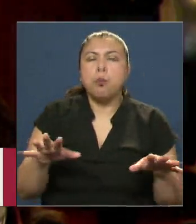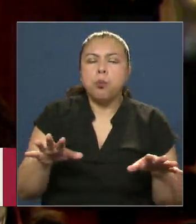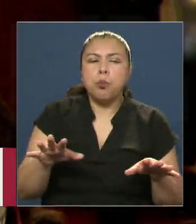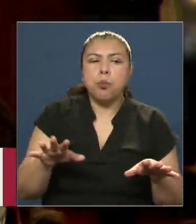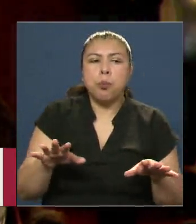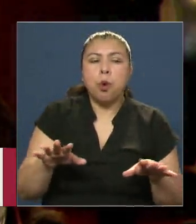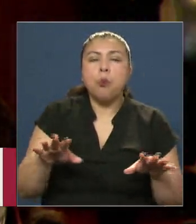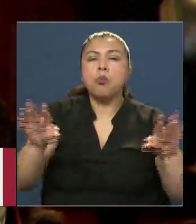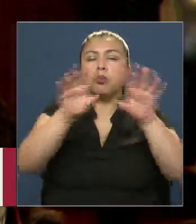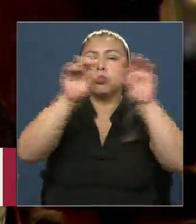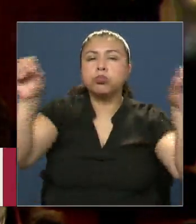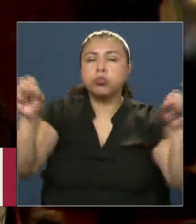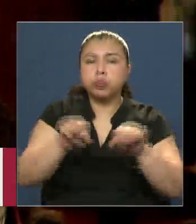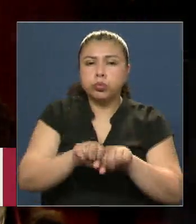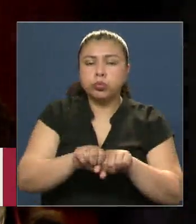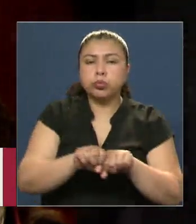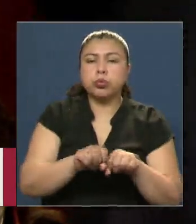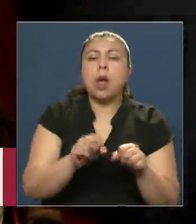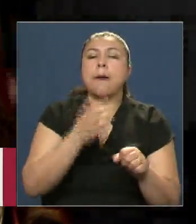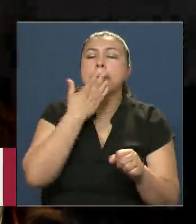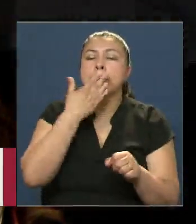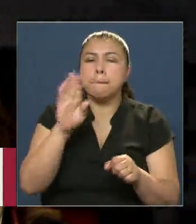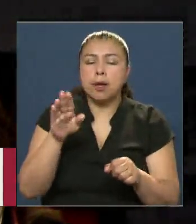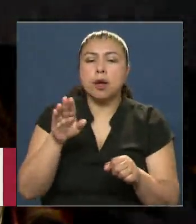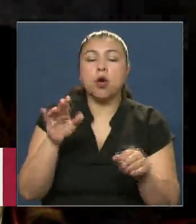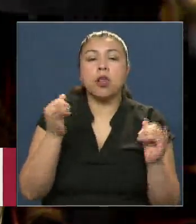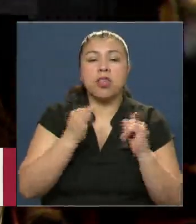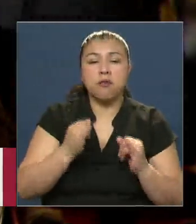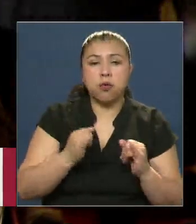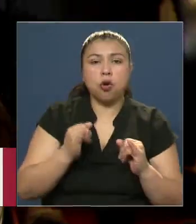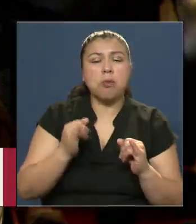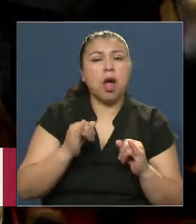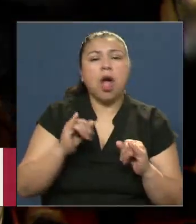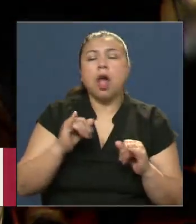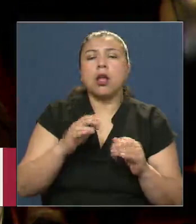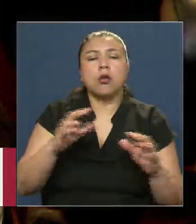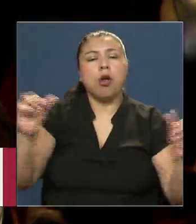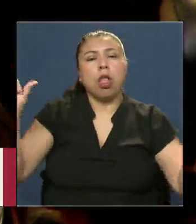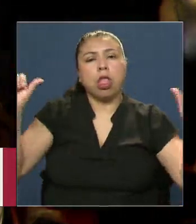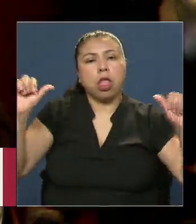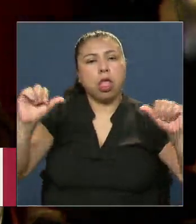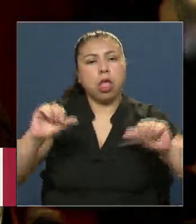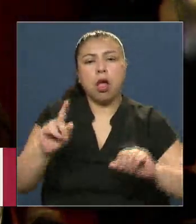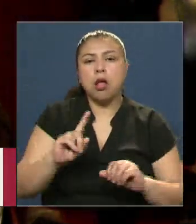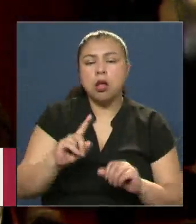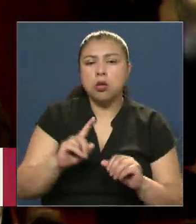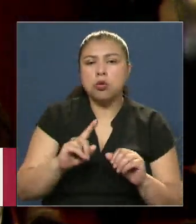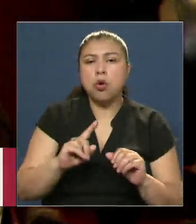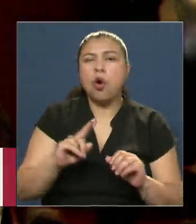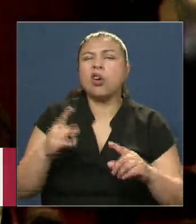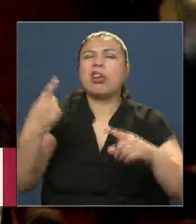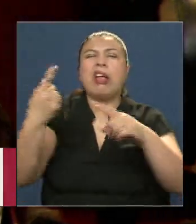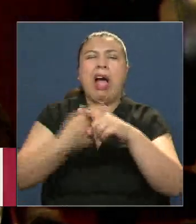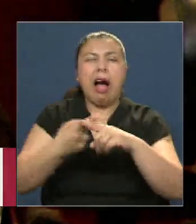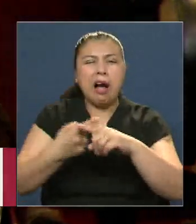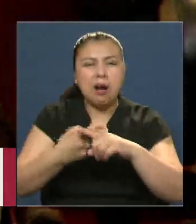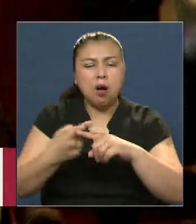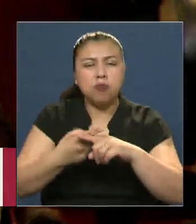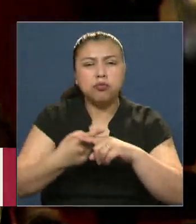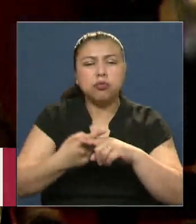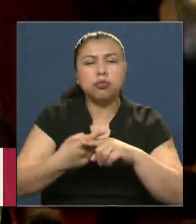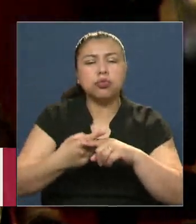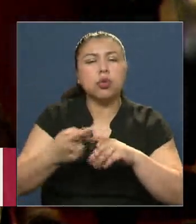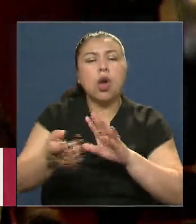del sistema de la alerta roja, de manera que no se caiga mediante él en medidas abusivas. Así